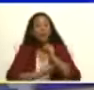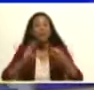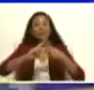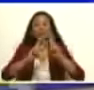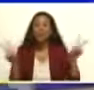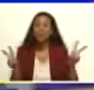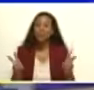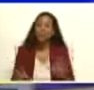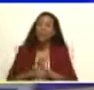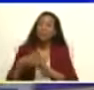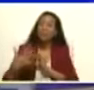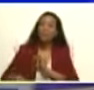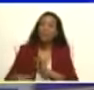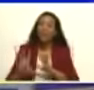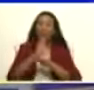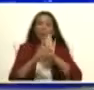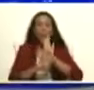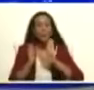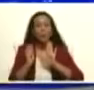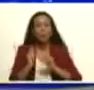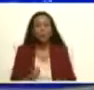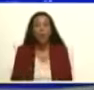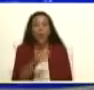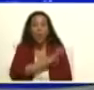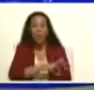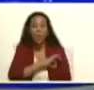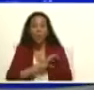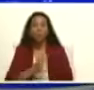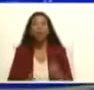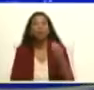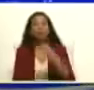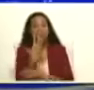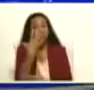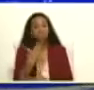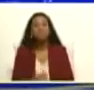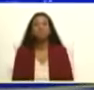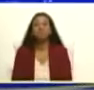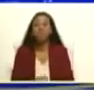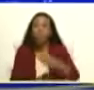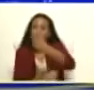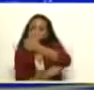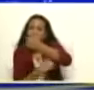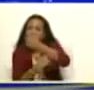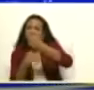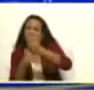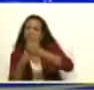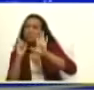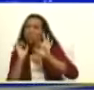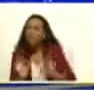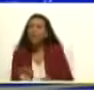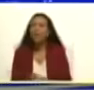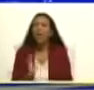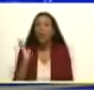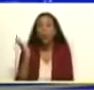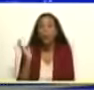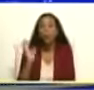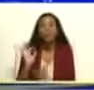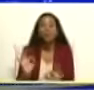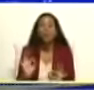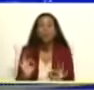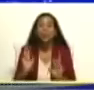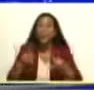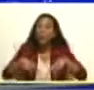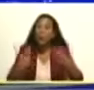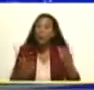defensa de la soberanía. Movimientos sociales, columnas sociales, Congreso de Movimientos de la